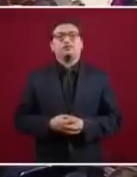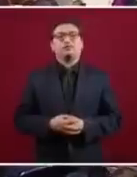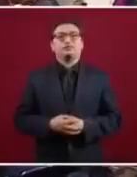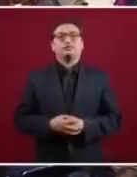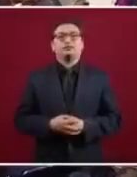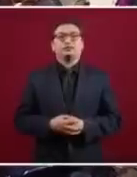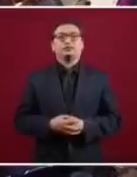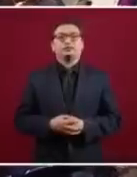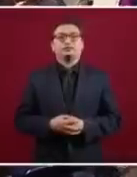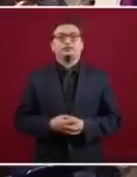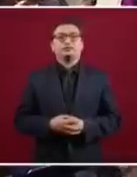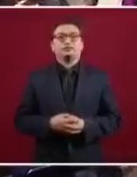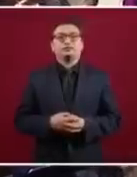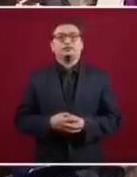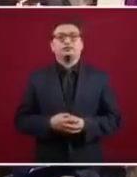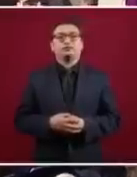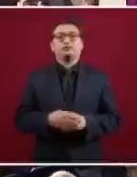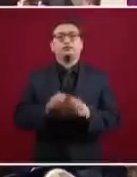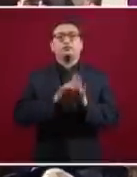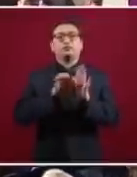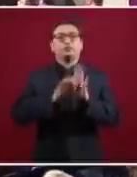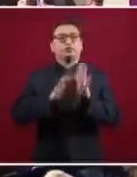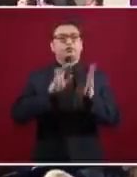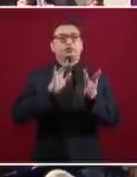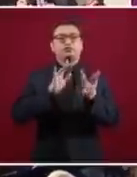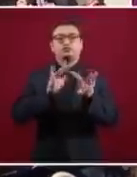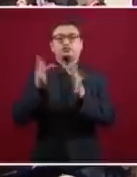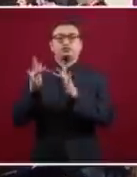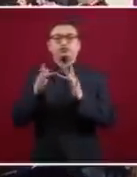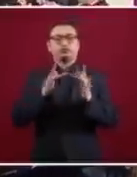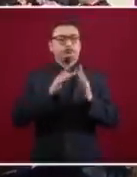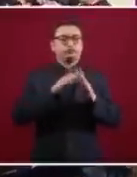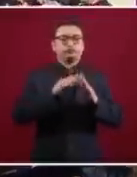si no existiese en las redes sociales